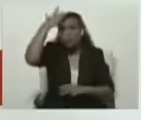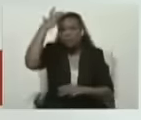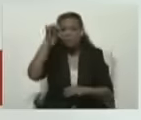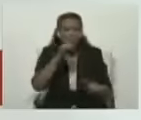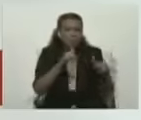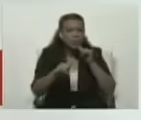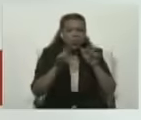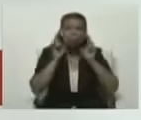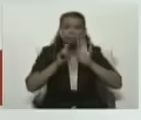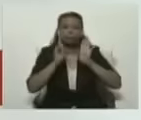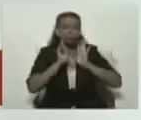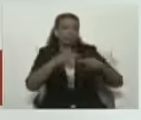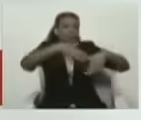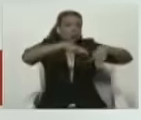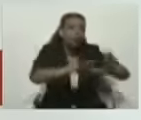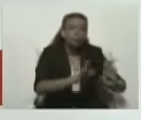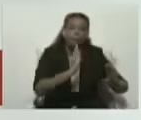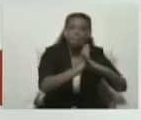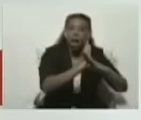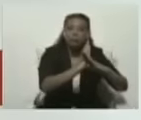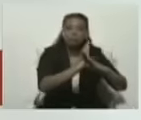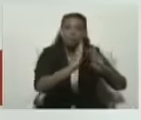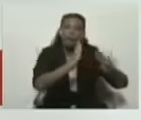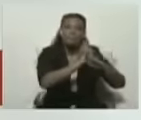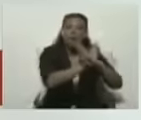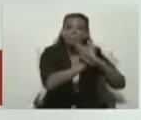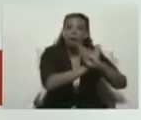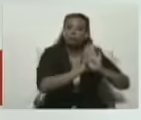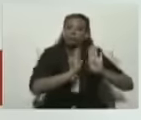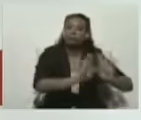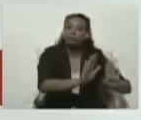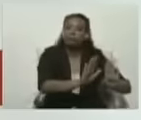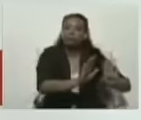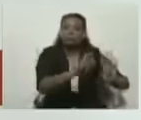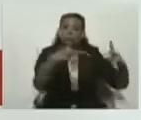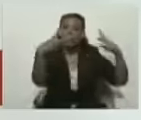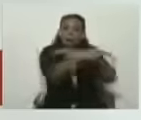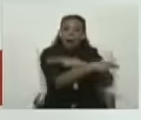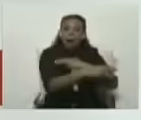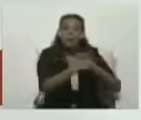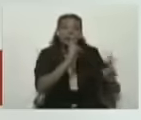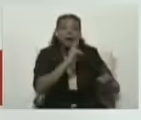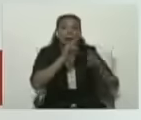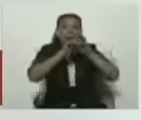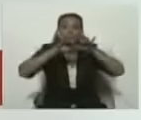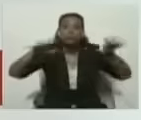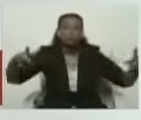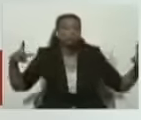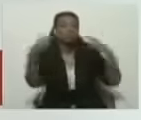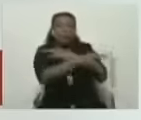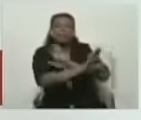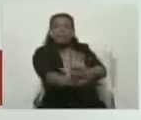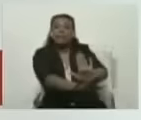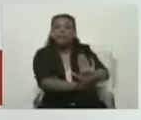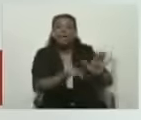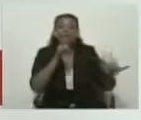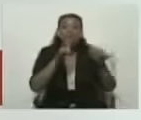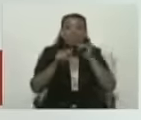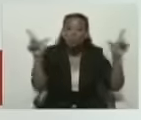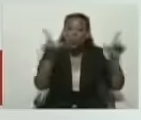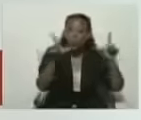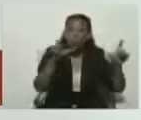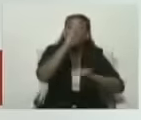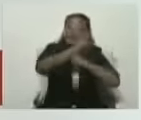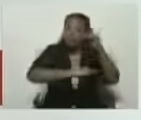o de noticias falsas que rápidamente riega muchos medios de